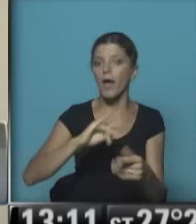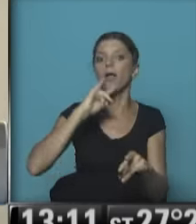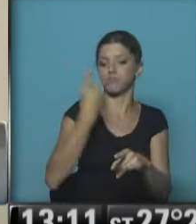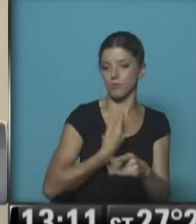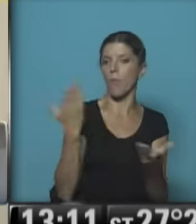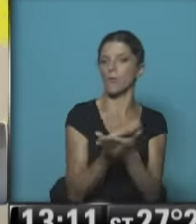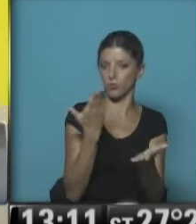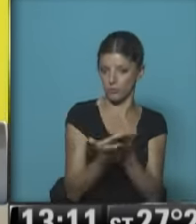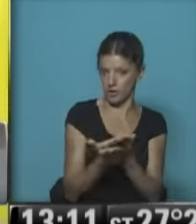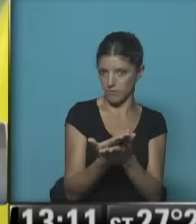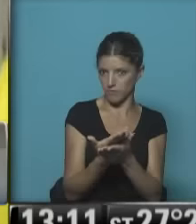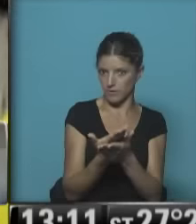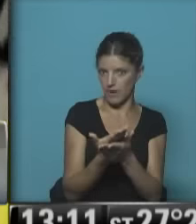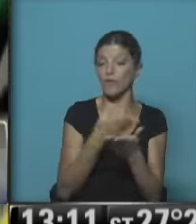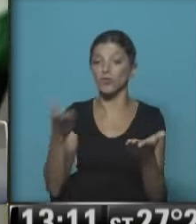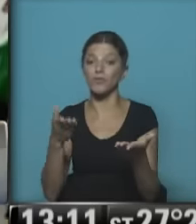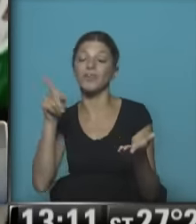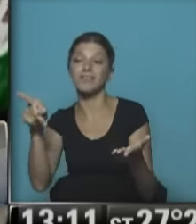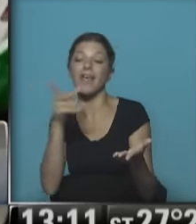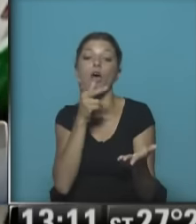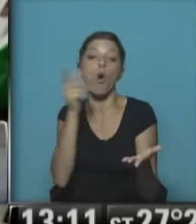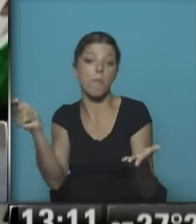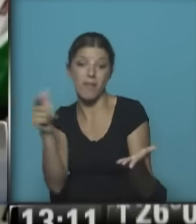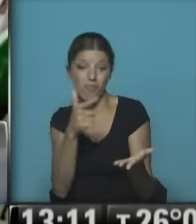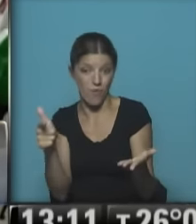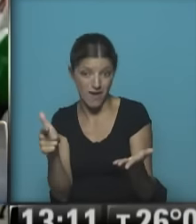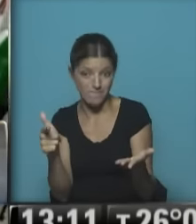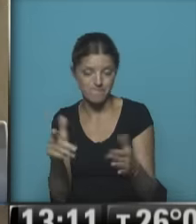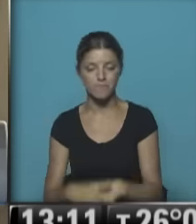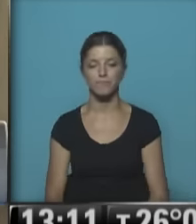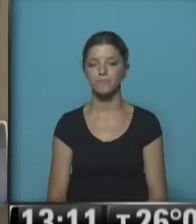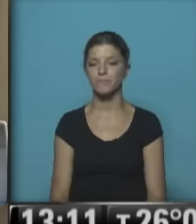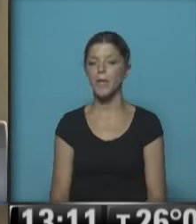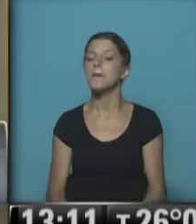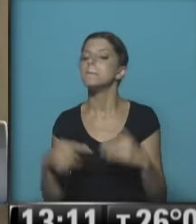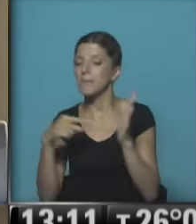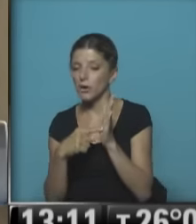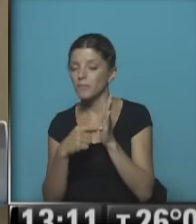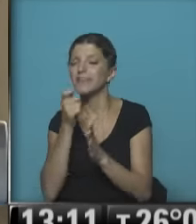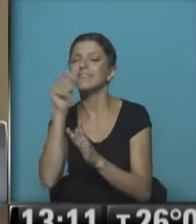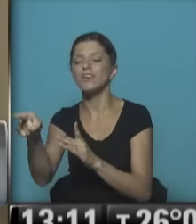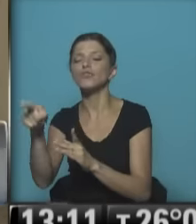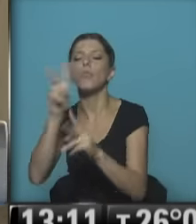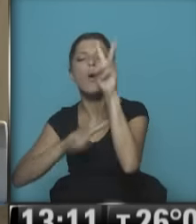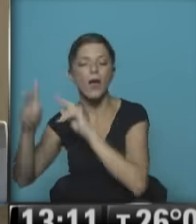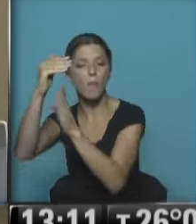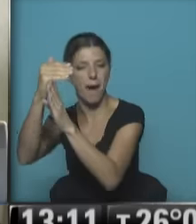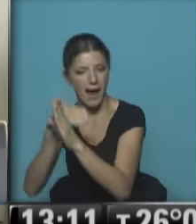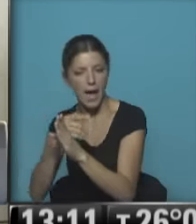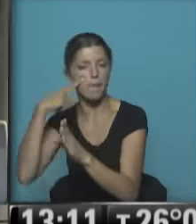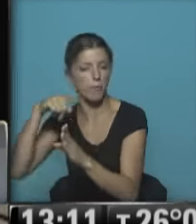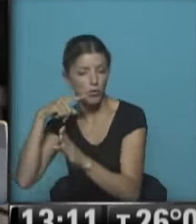restándole al mercado mundial un importador fundamental. La paradoja es que, si la baja fue provocada por Arabia Saudita